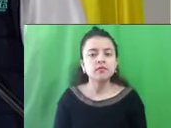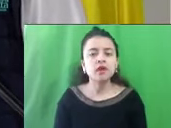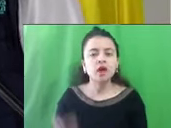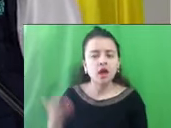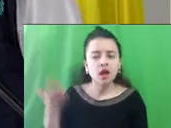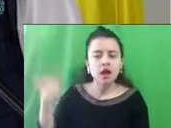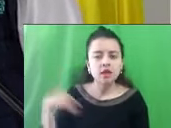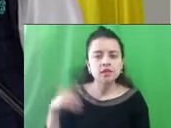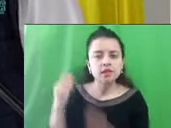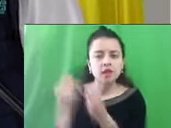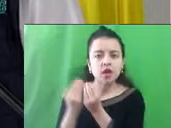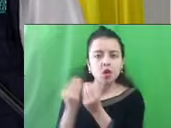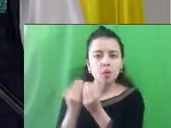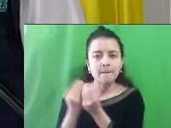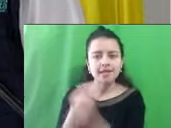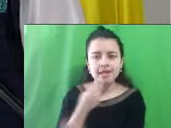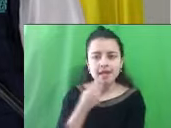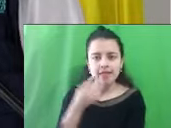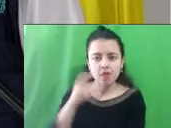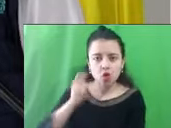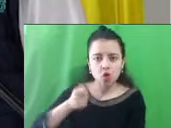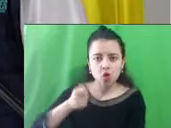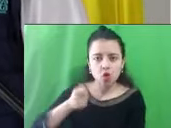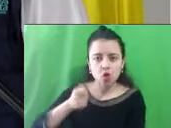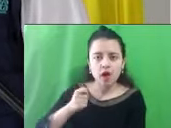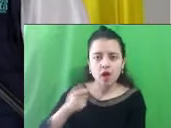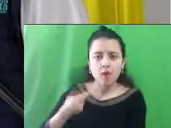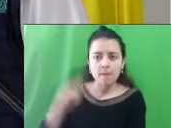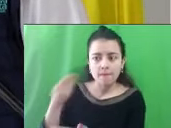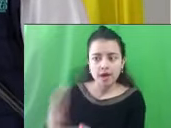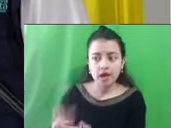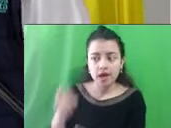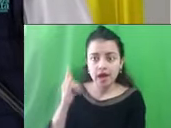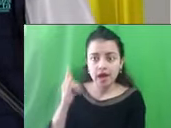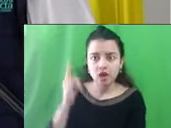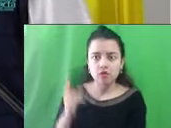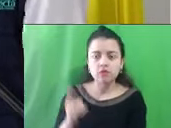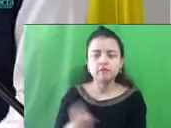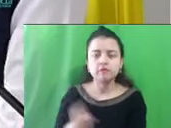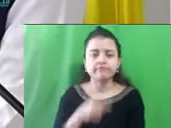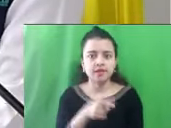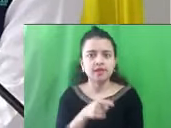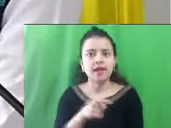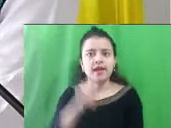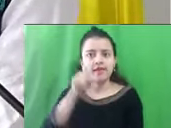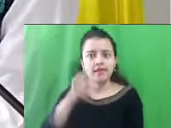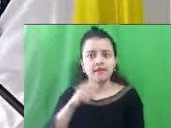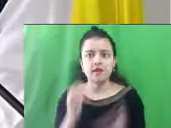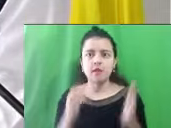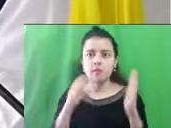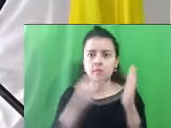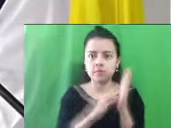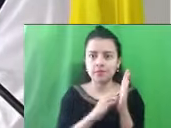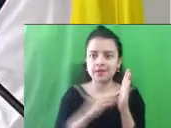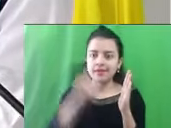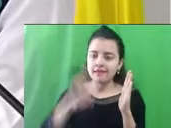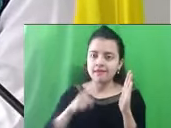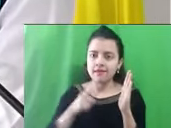debieron realizar unas provisiones que tampoco se realizaron y era aproximadamente por 1.720 millones de